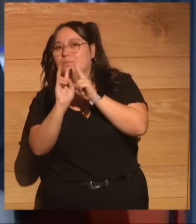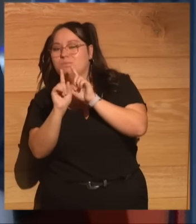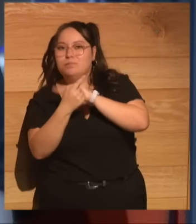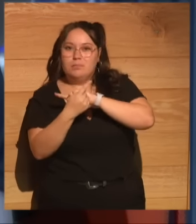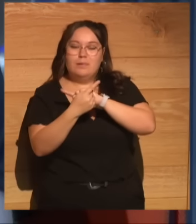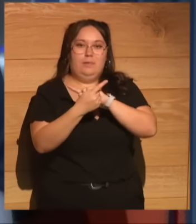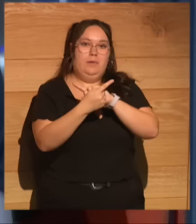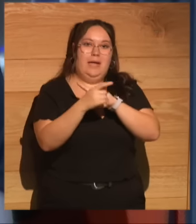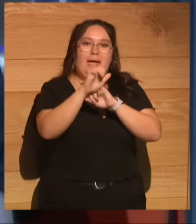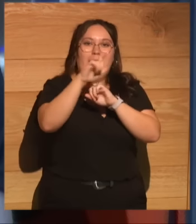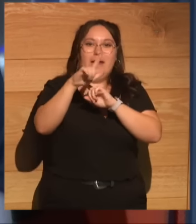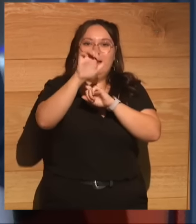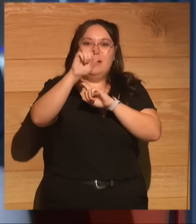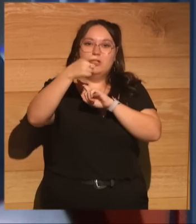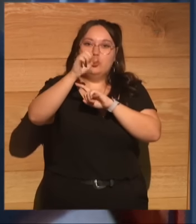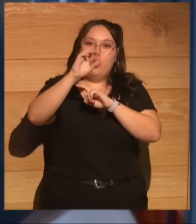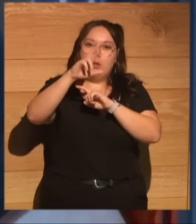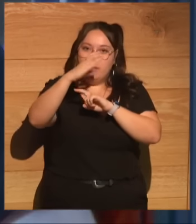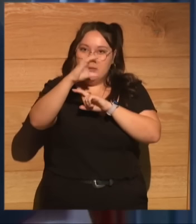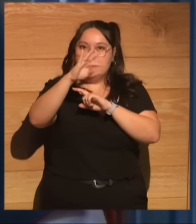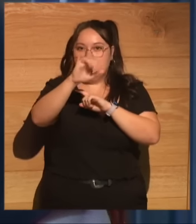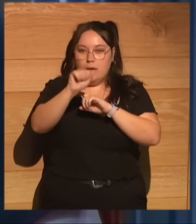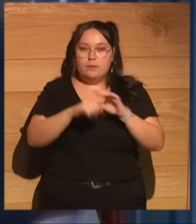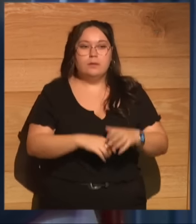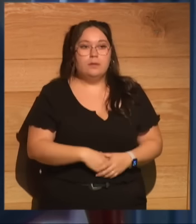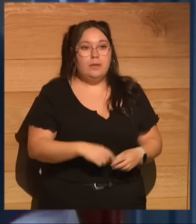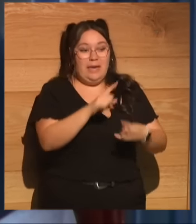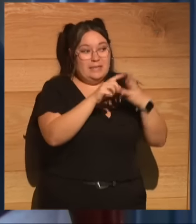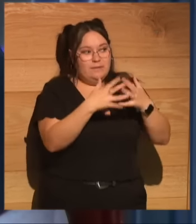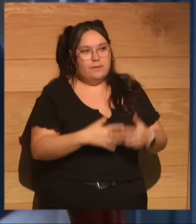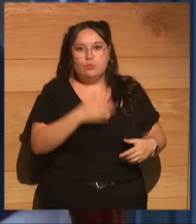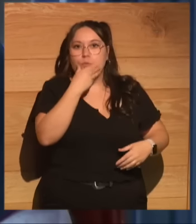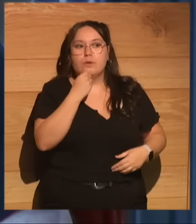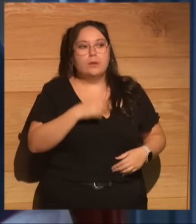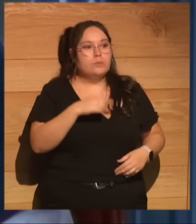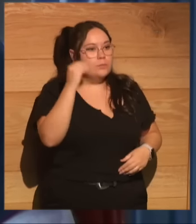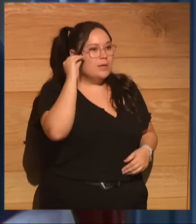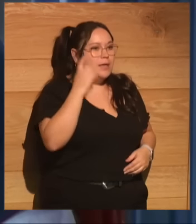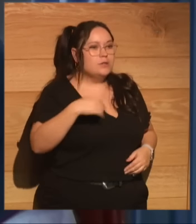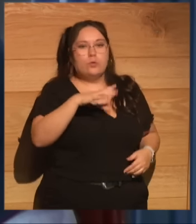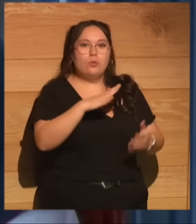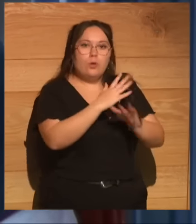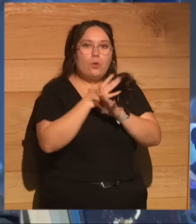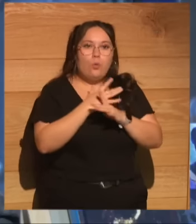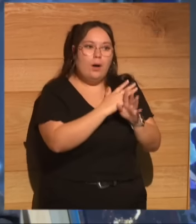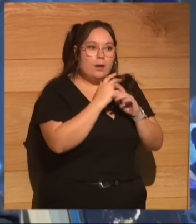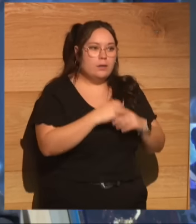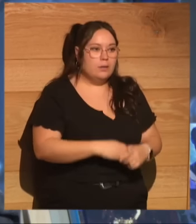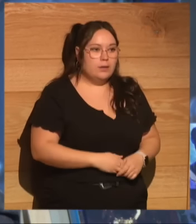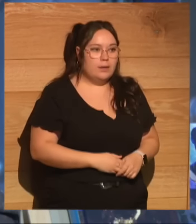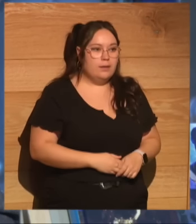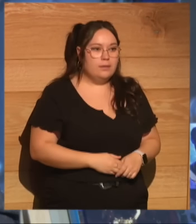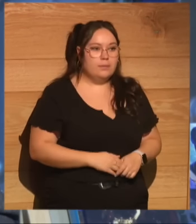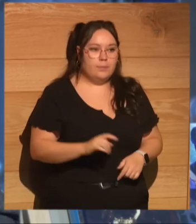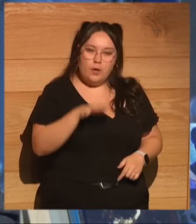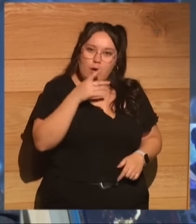diseccionar las tres frases porque son muy bonitas. O sea, una historia de fantasmas. Creísteis que era todo jugar, creísteis que era todo un concurso, no, pero